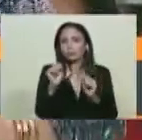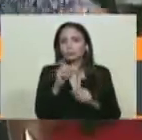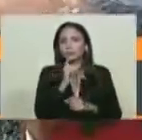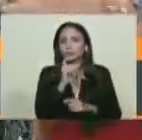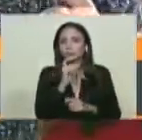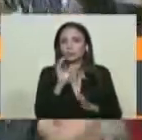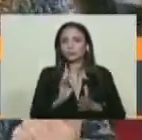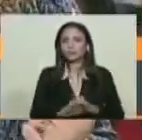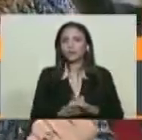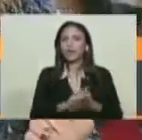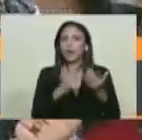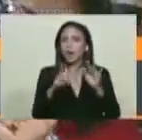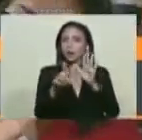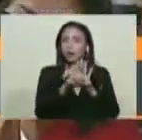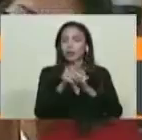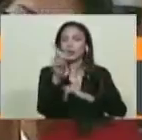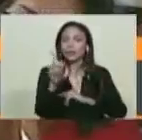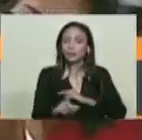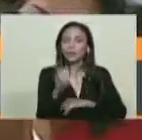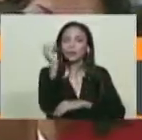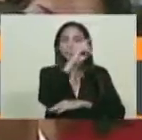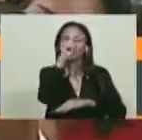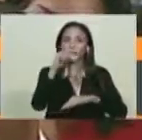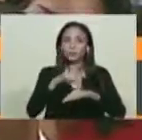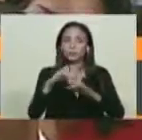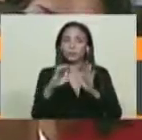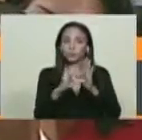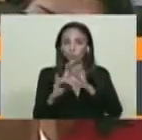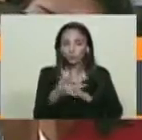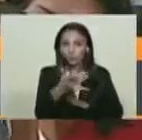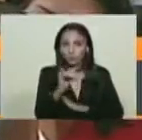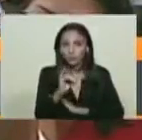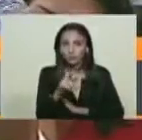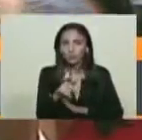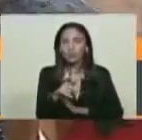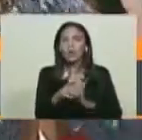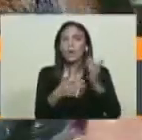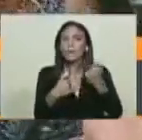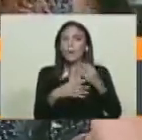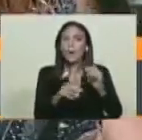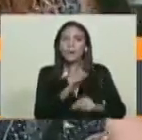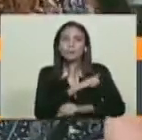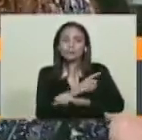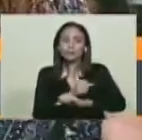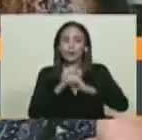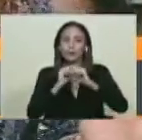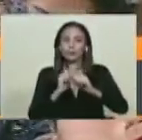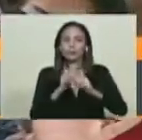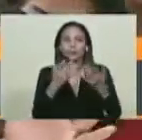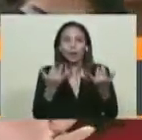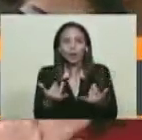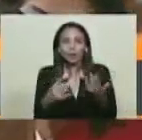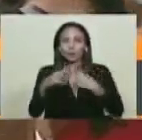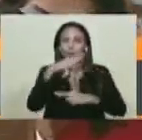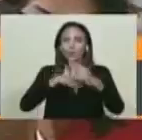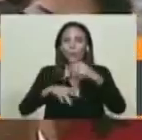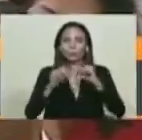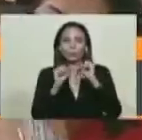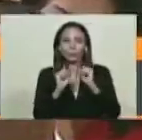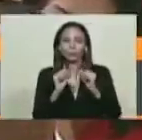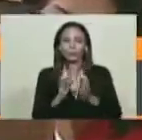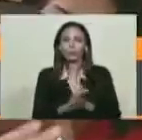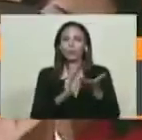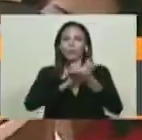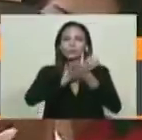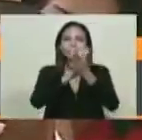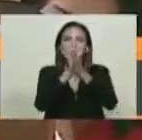bueno, tenemos esta Asamblea Nacional Constituyente como el arma más poderosa que tiene en este momento la revolución para acabar